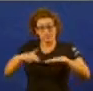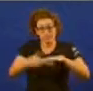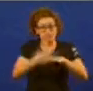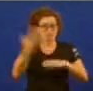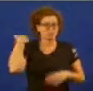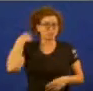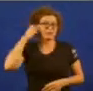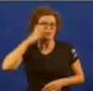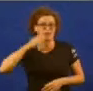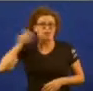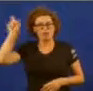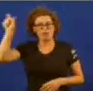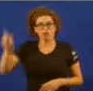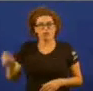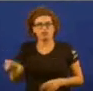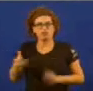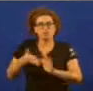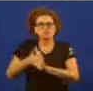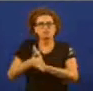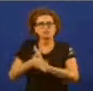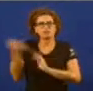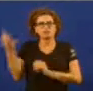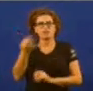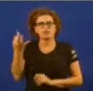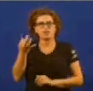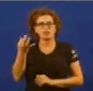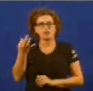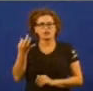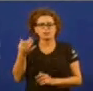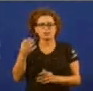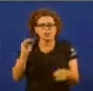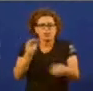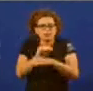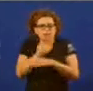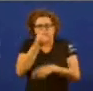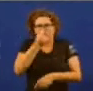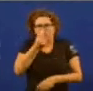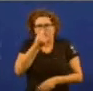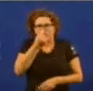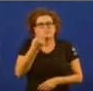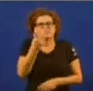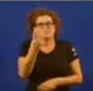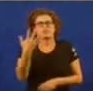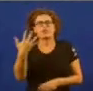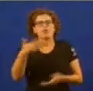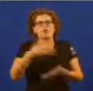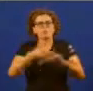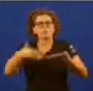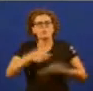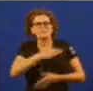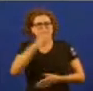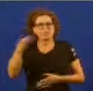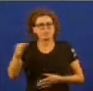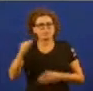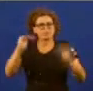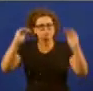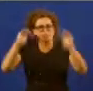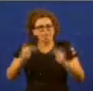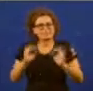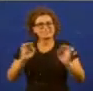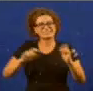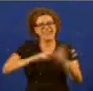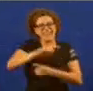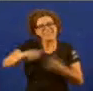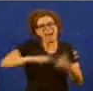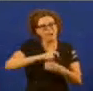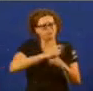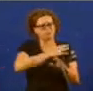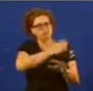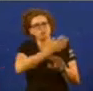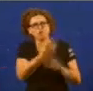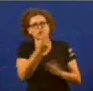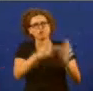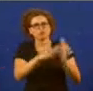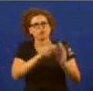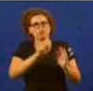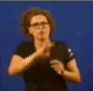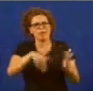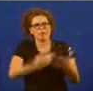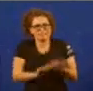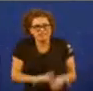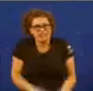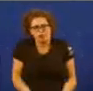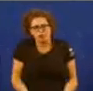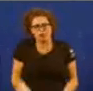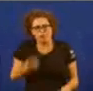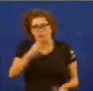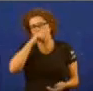Popular non aceptamos lecciones de democracia a un partido da corrupción imputado polo seu financiamento